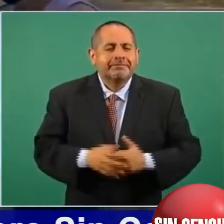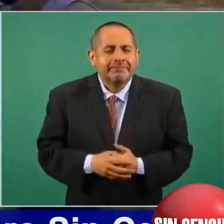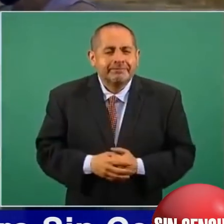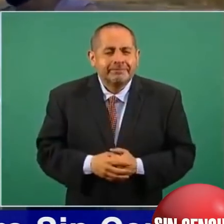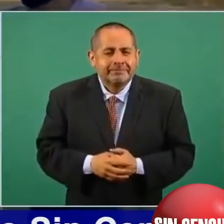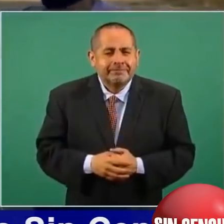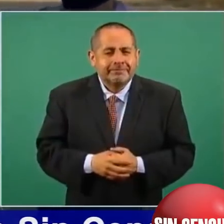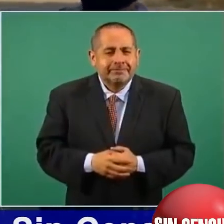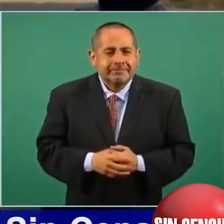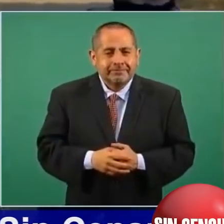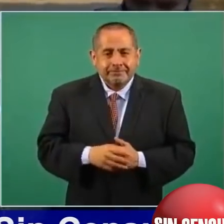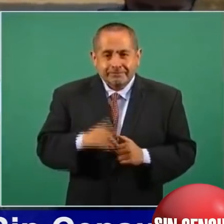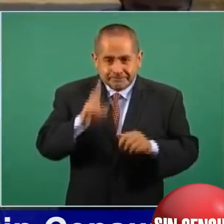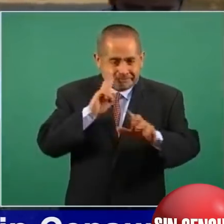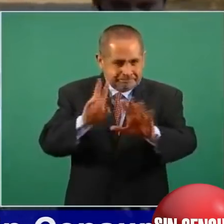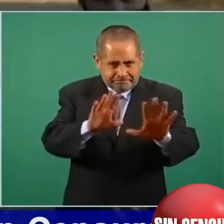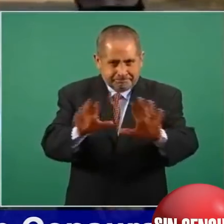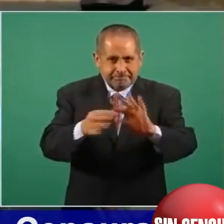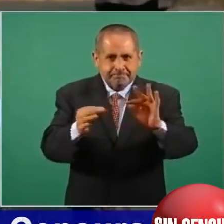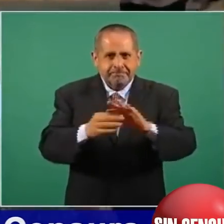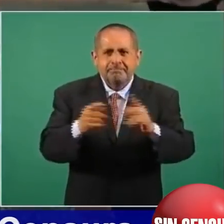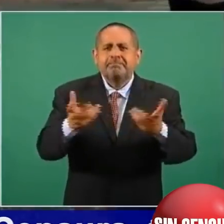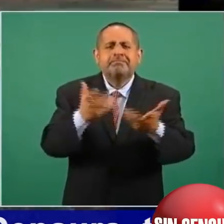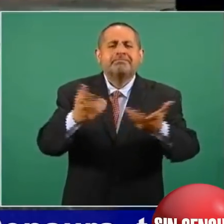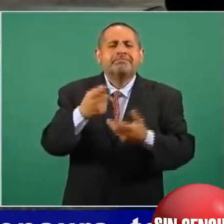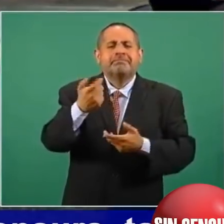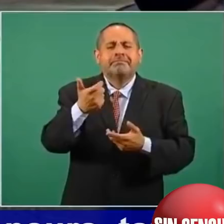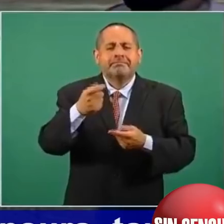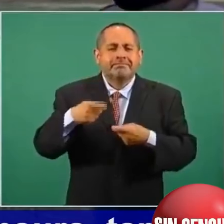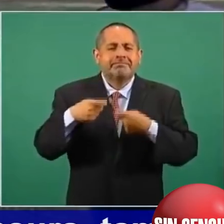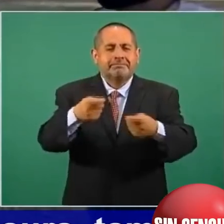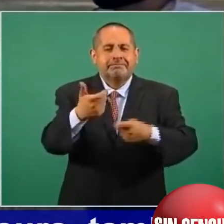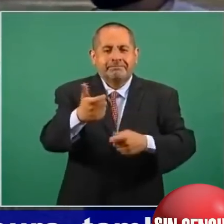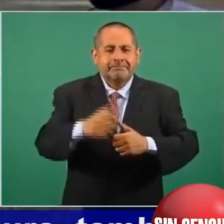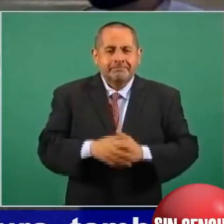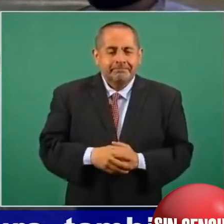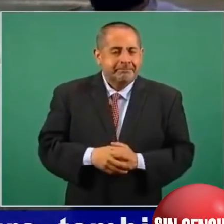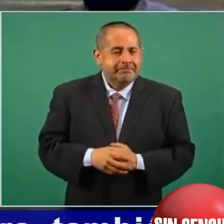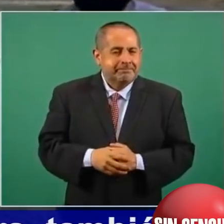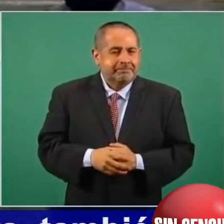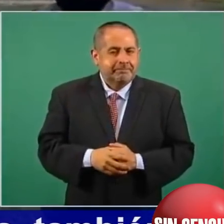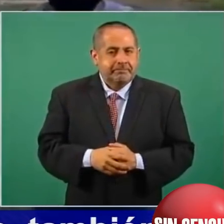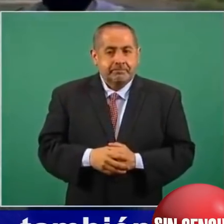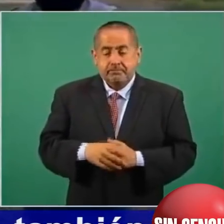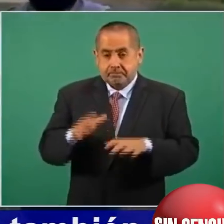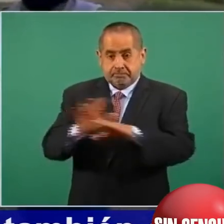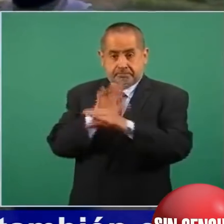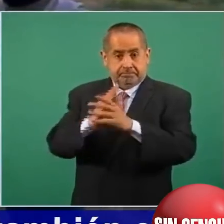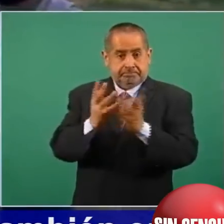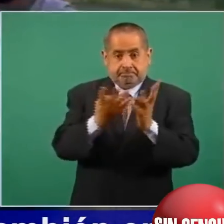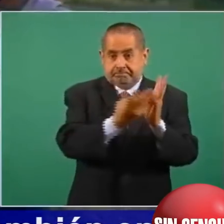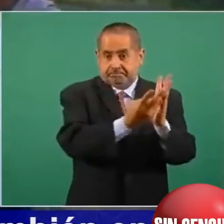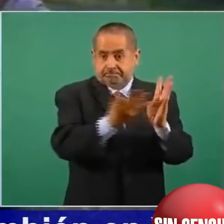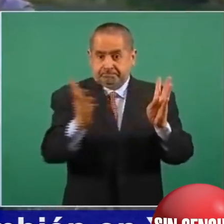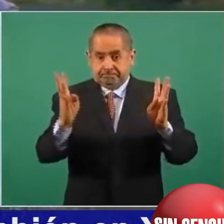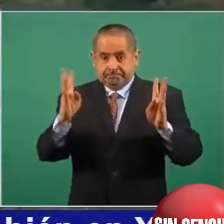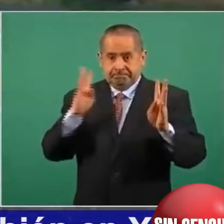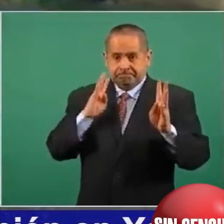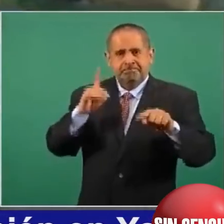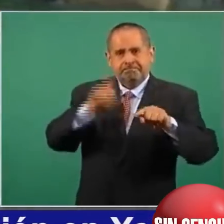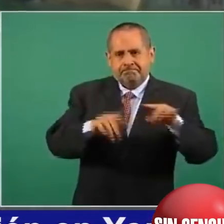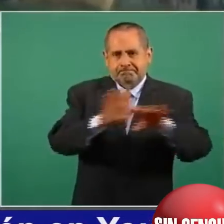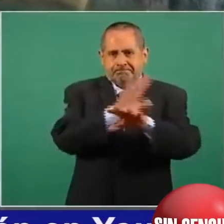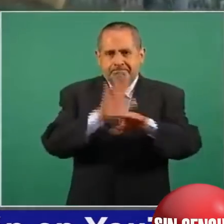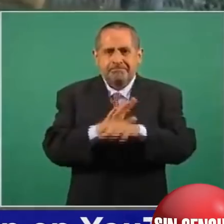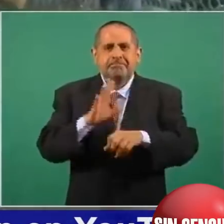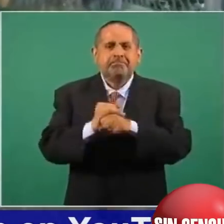la tesorera. Pero a ver, ¿qué hicieron con lo que les llegó? Bueno, y cambiamos la cerca porque era una cerca de palitos.